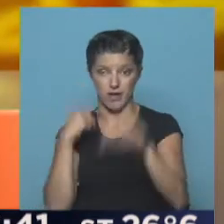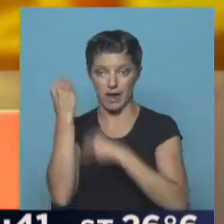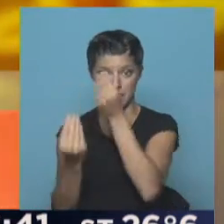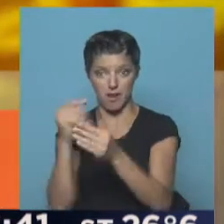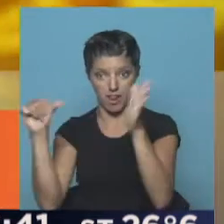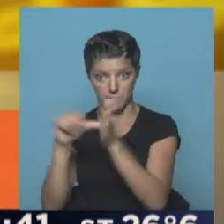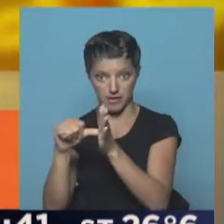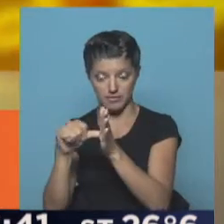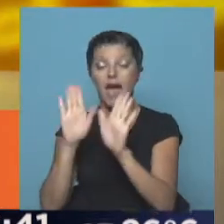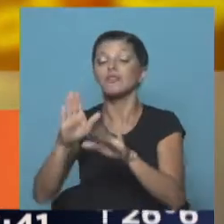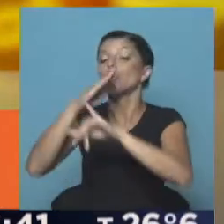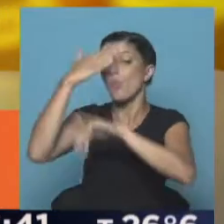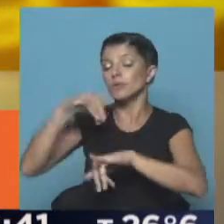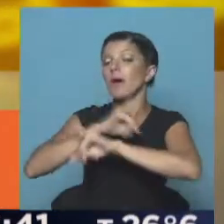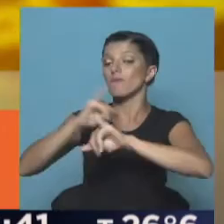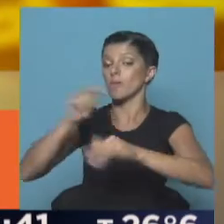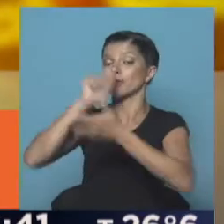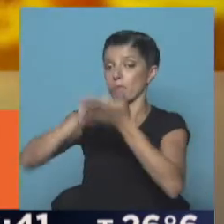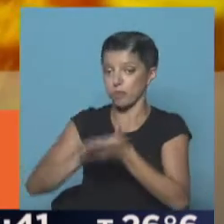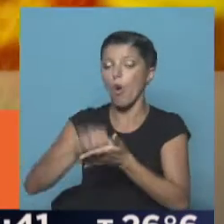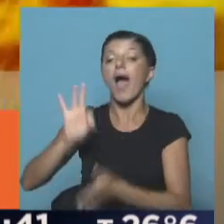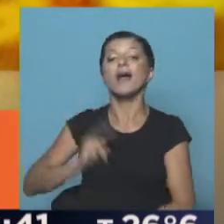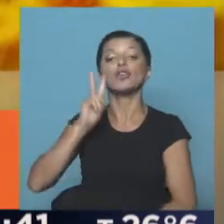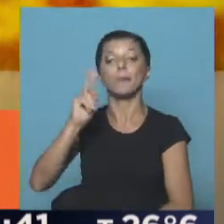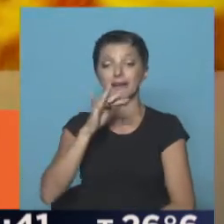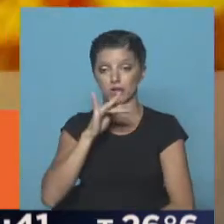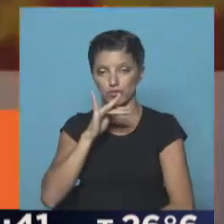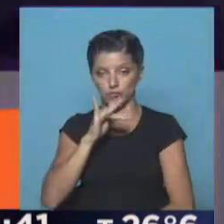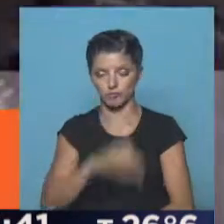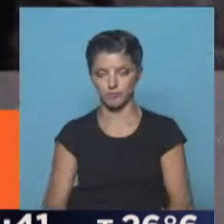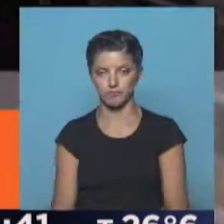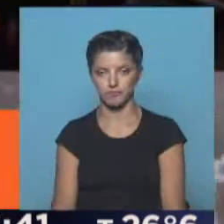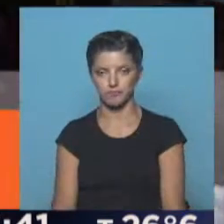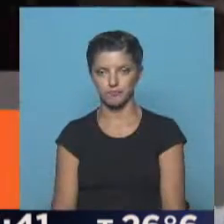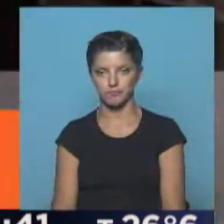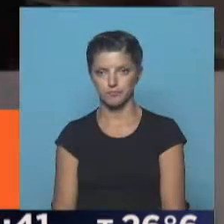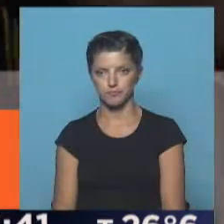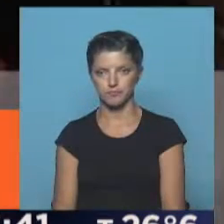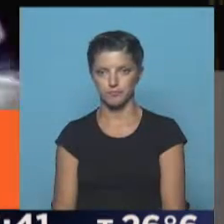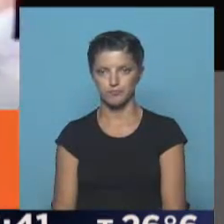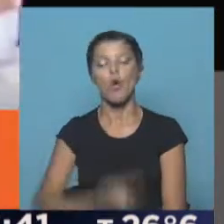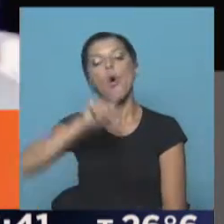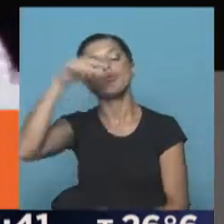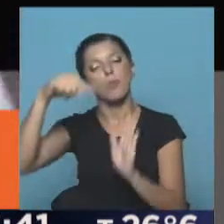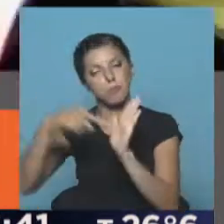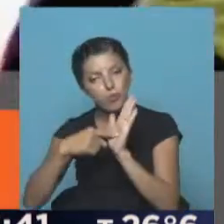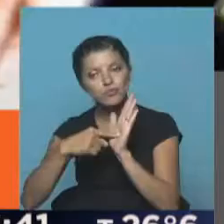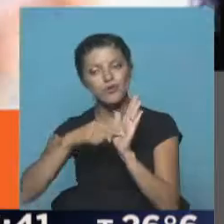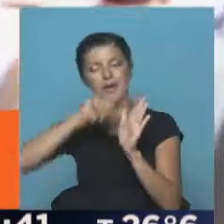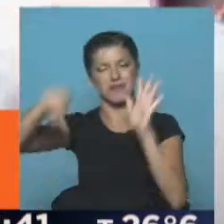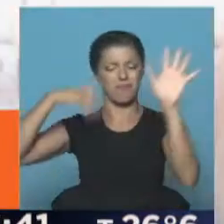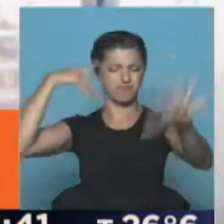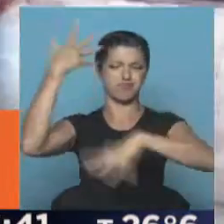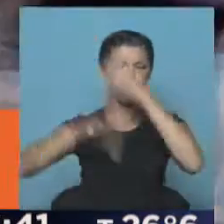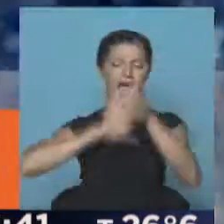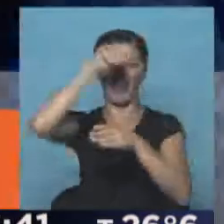última estadística oficial, que data de 2014. Otro de los aspectos que genera situaciones de violencia